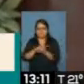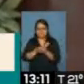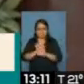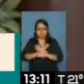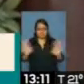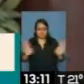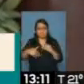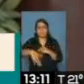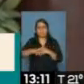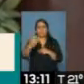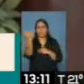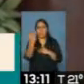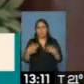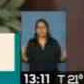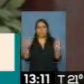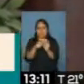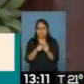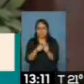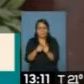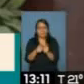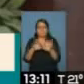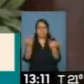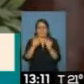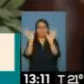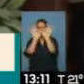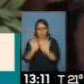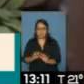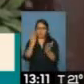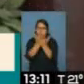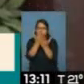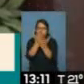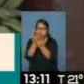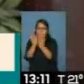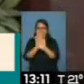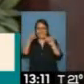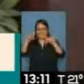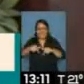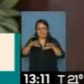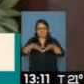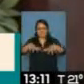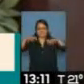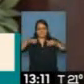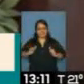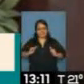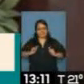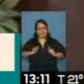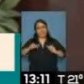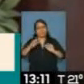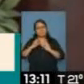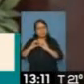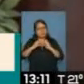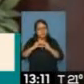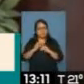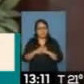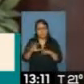próximo día jueves con una serie de proyectos que ya están en condiciones de ser tratados en el recinto. Y sí, como lo